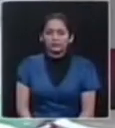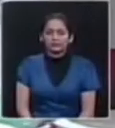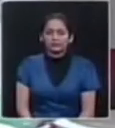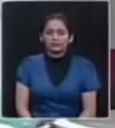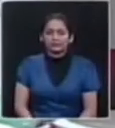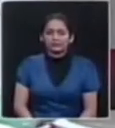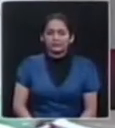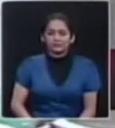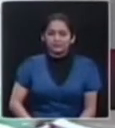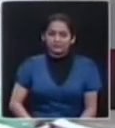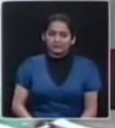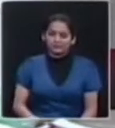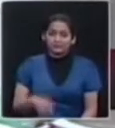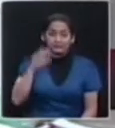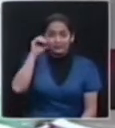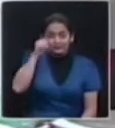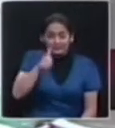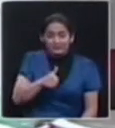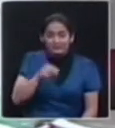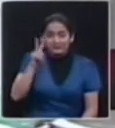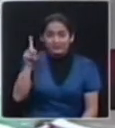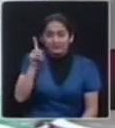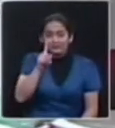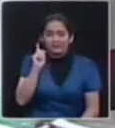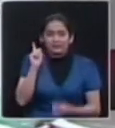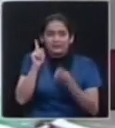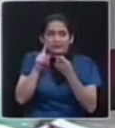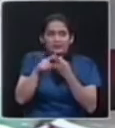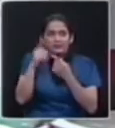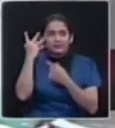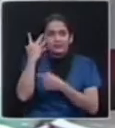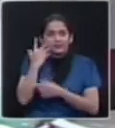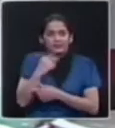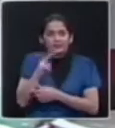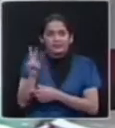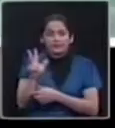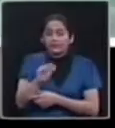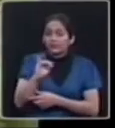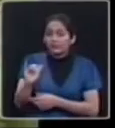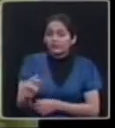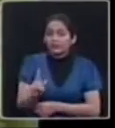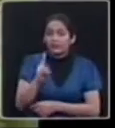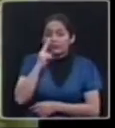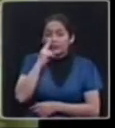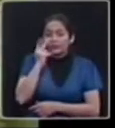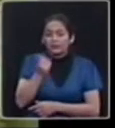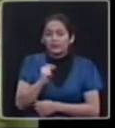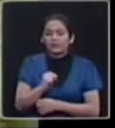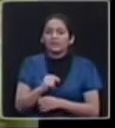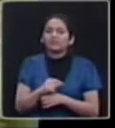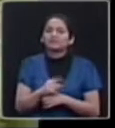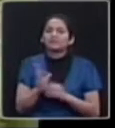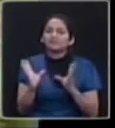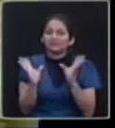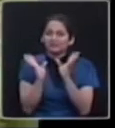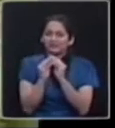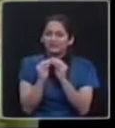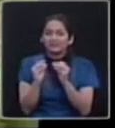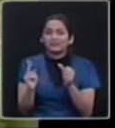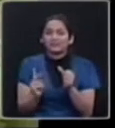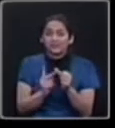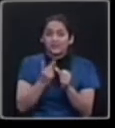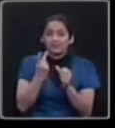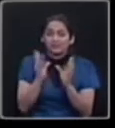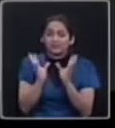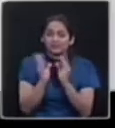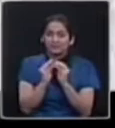Desde mañana 21 hasta el 23 de junio se llevará a cabo en Guayaquil el segundo encuentro internacional de investigación en artes que organiza el Instituto